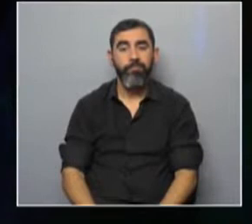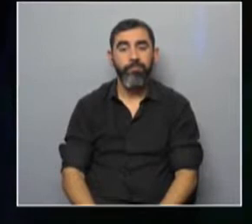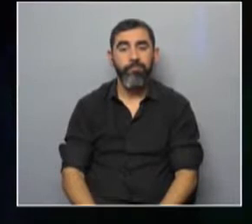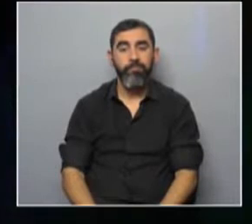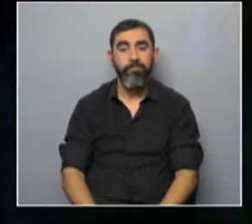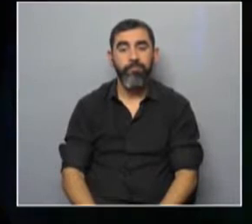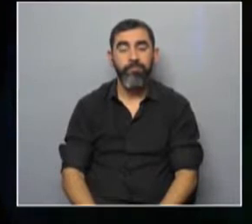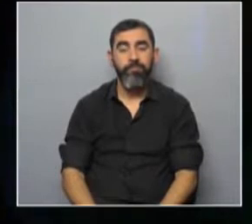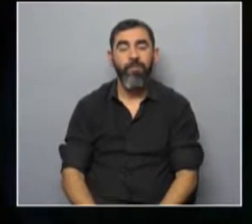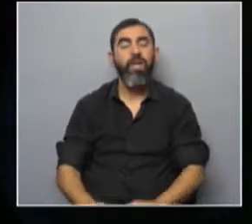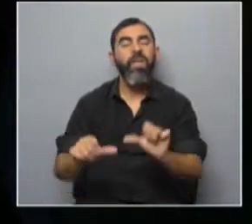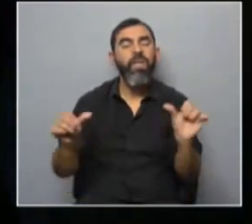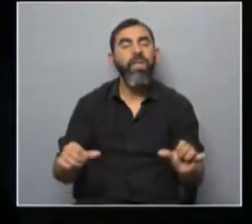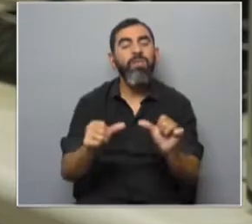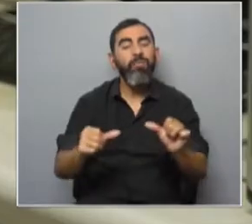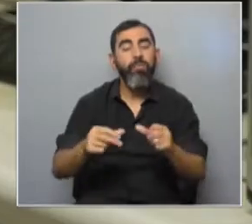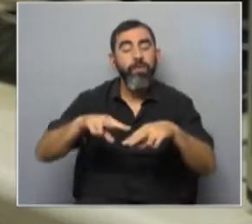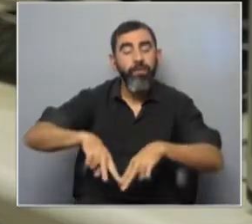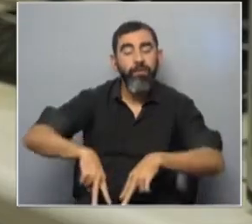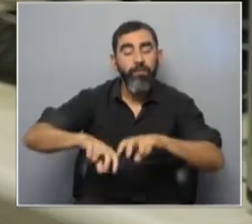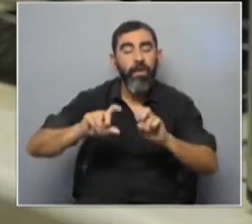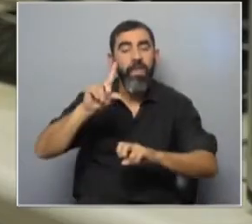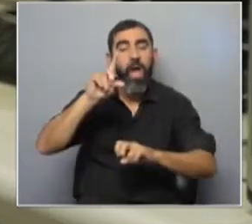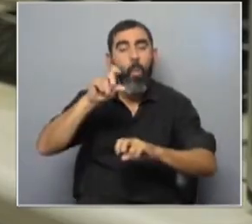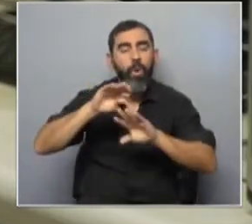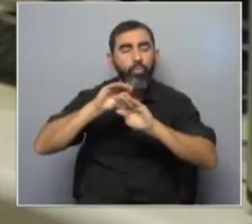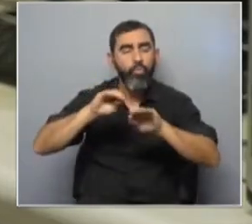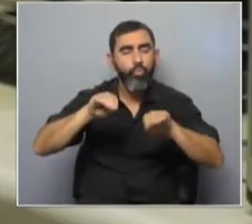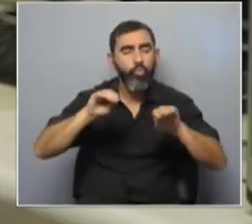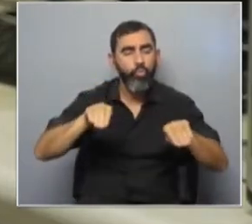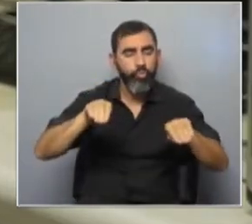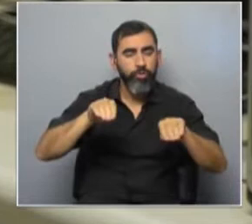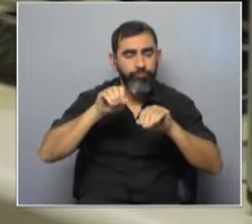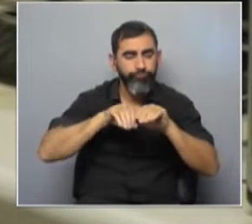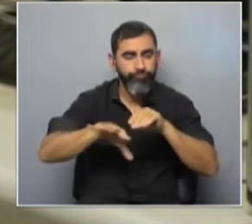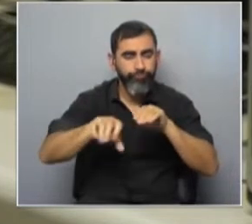Lo que hicimos nosotros fue comenzar a estudiar las aguas residuales, justamente para poder